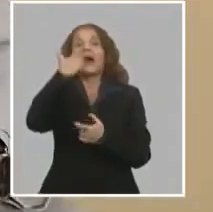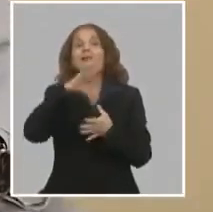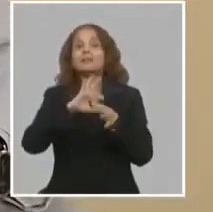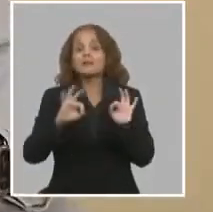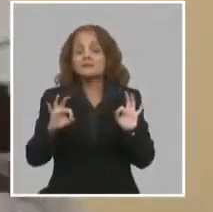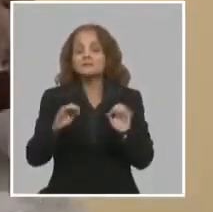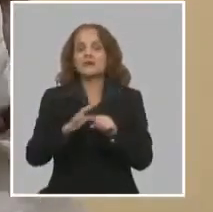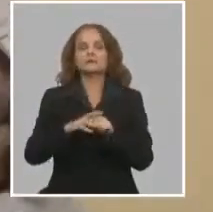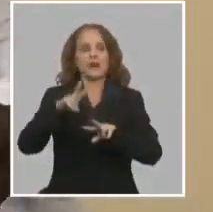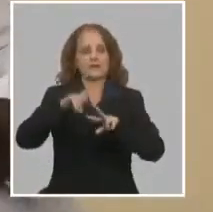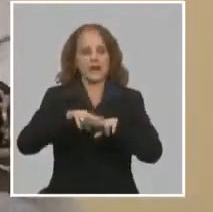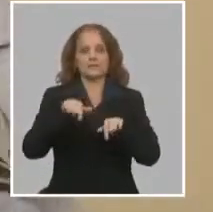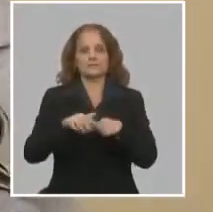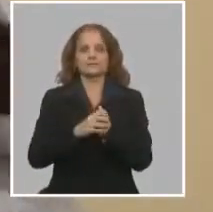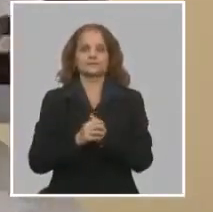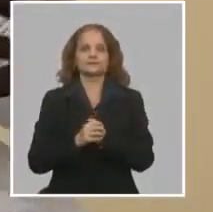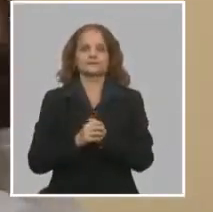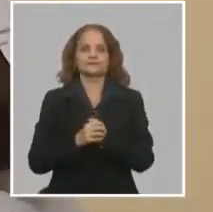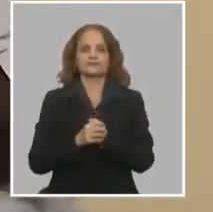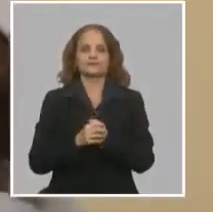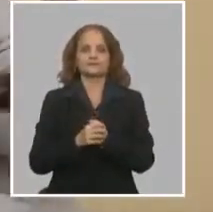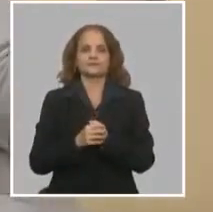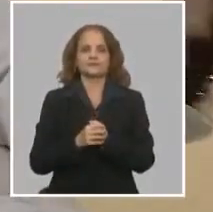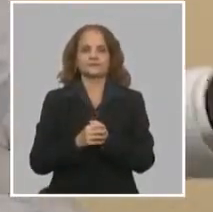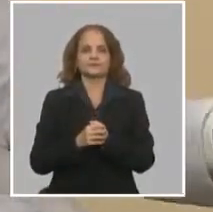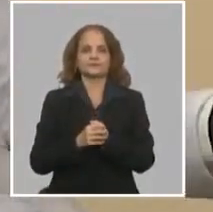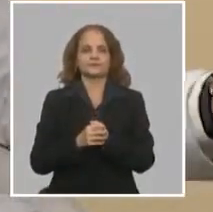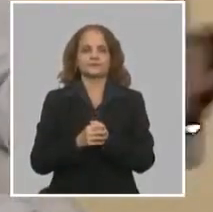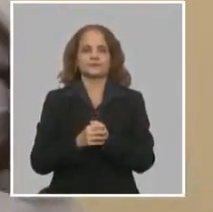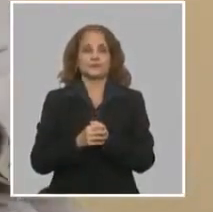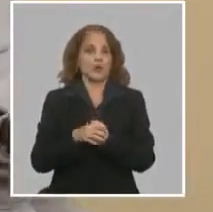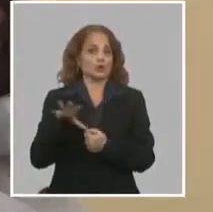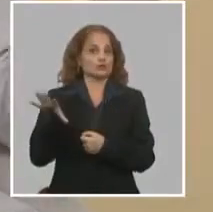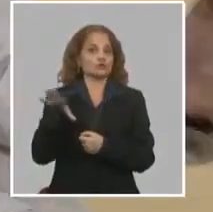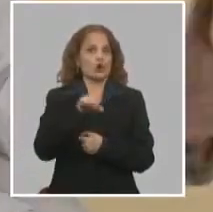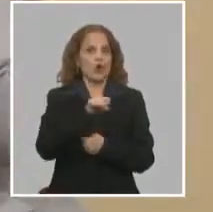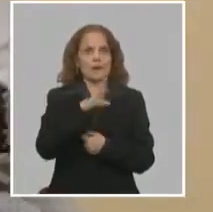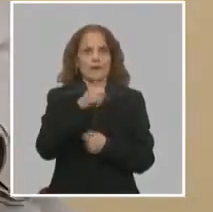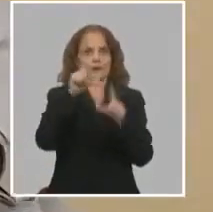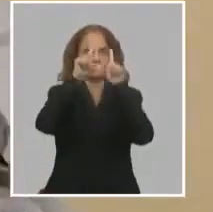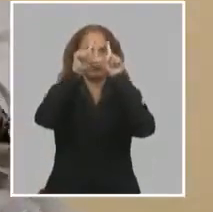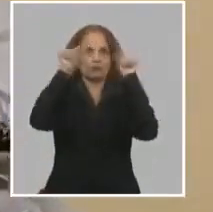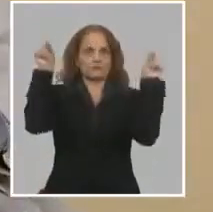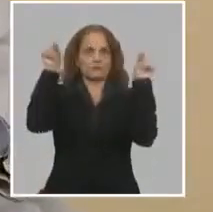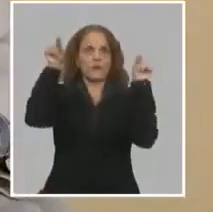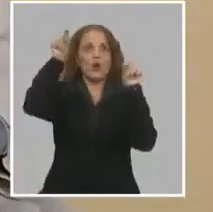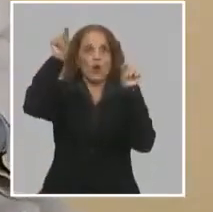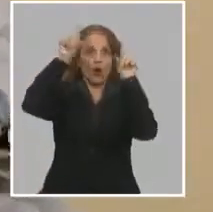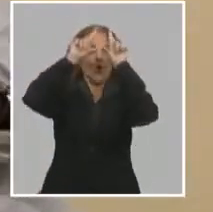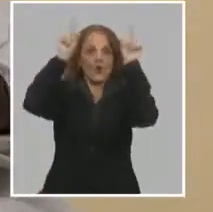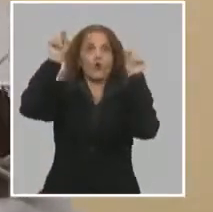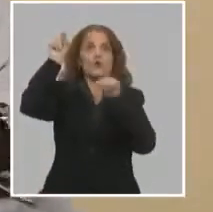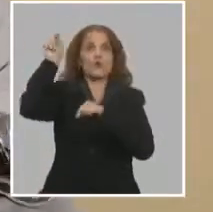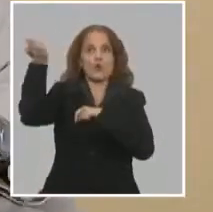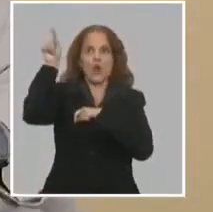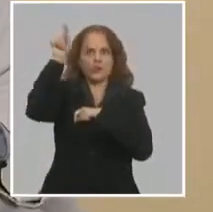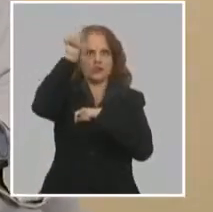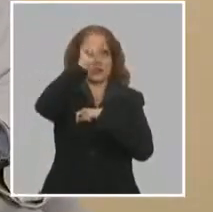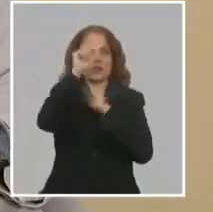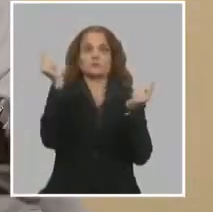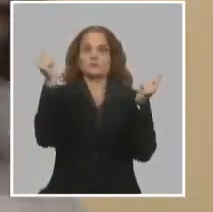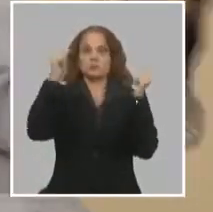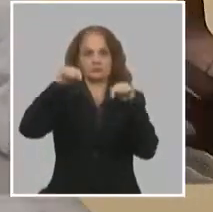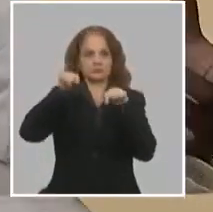Artemisa y La Habana, prácticamente en el avión. Estaba casi todo el país. Casi todo el país, exactamente, montado en el avión, pero con un